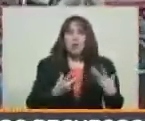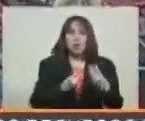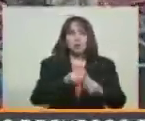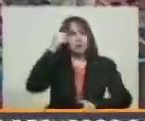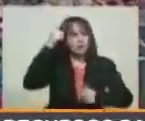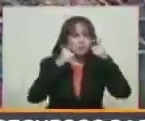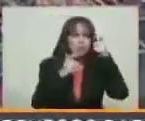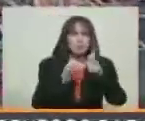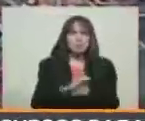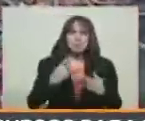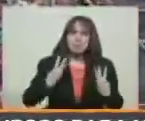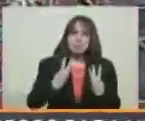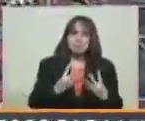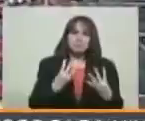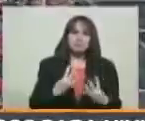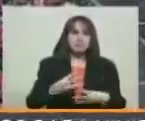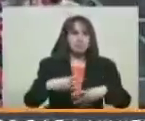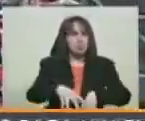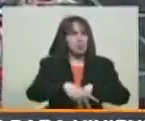calles.